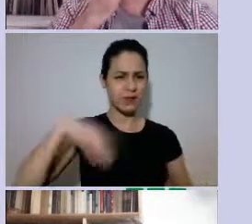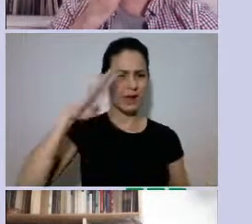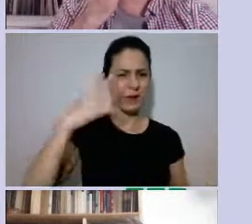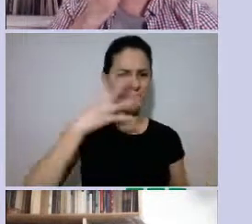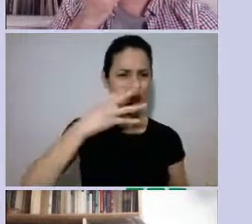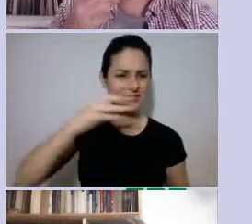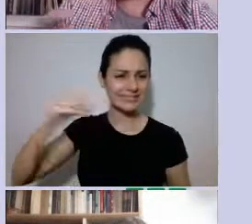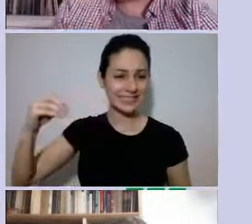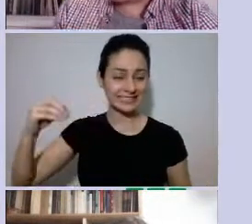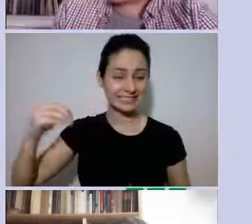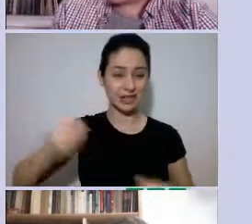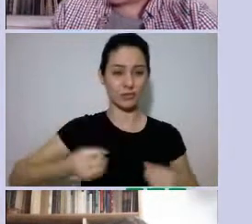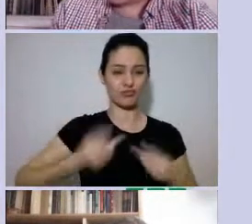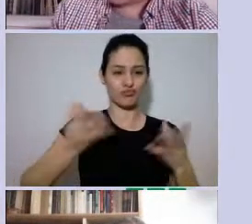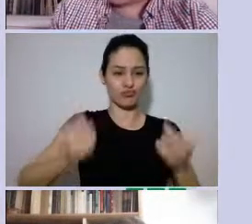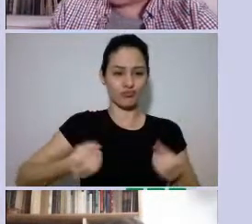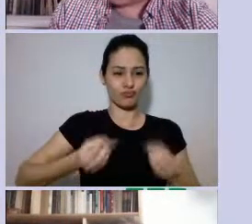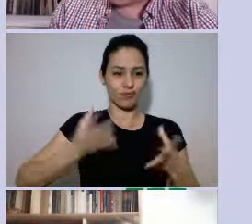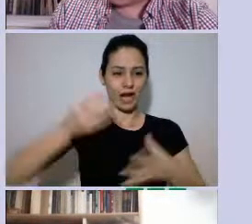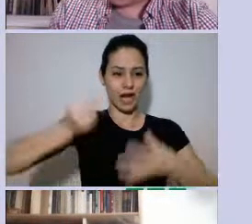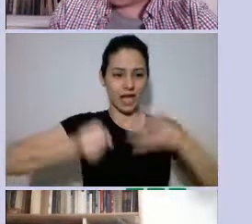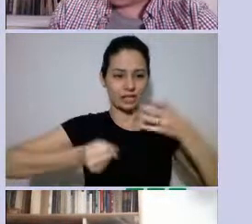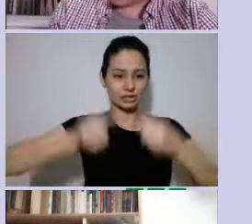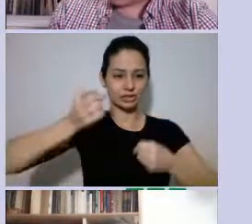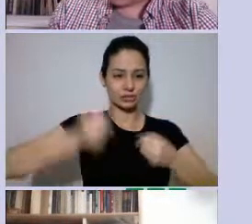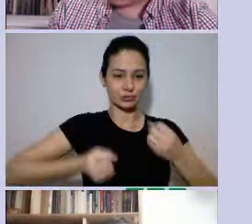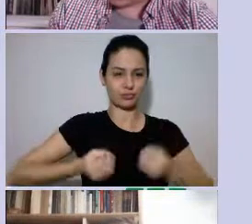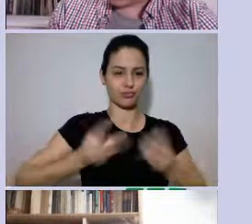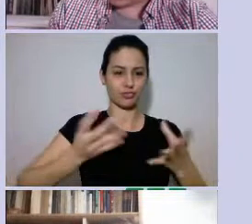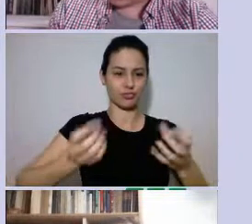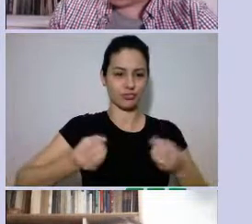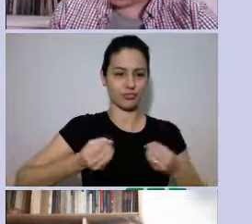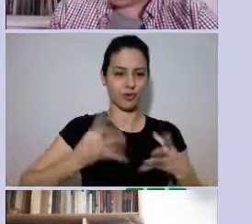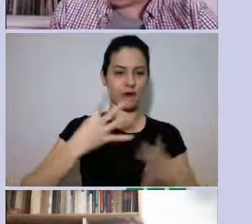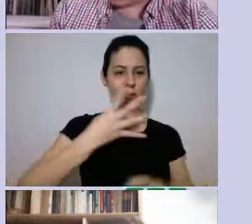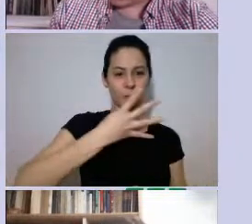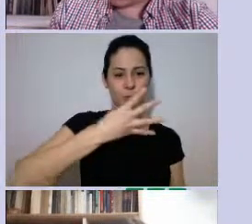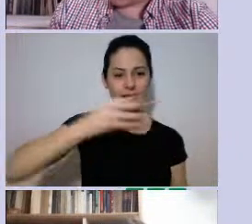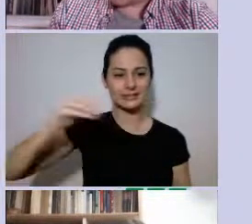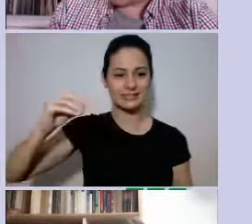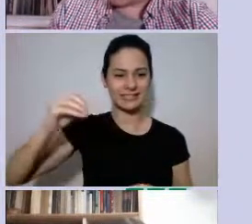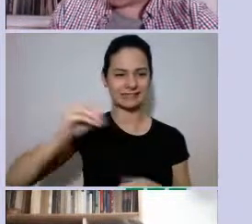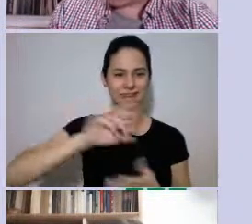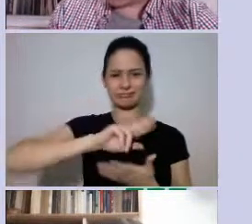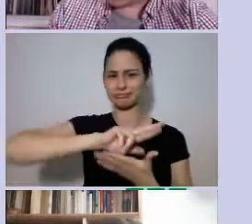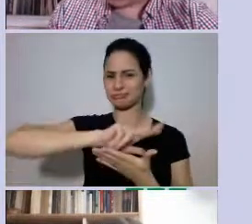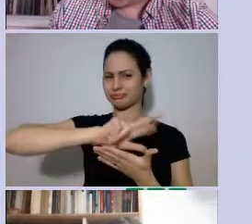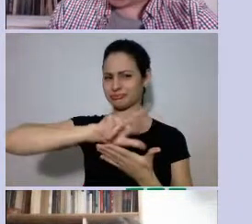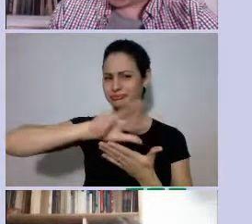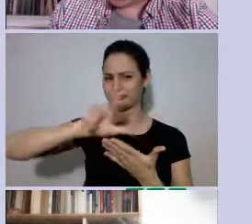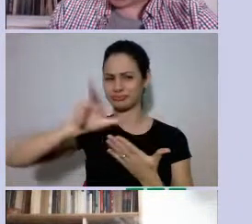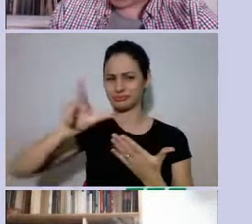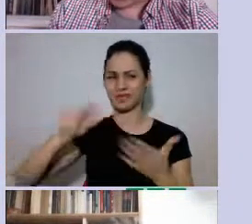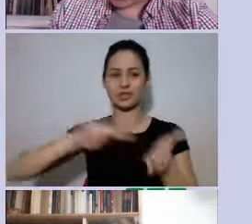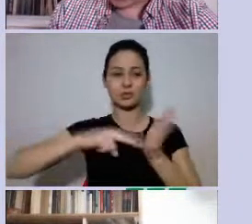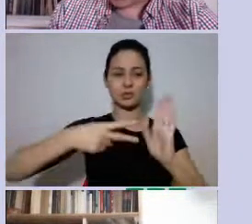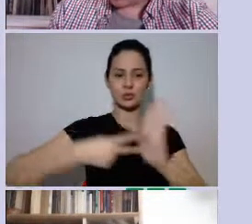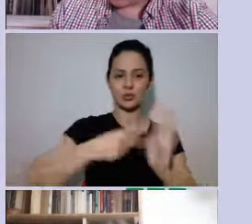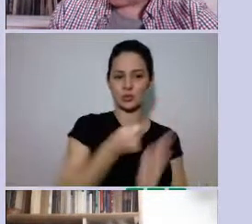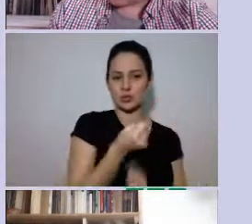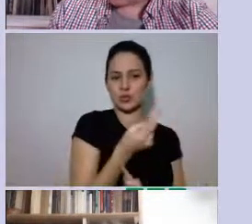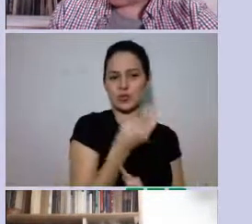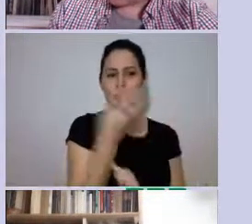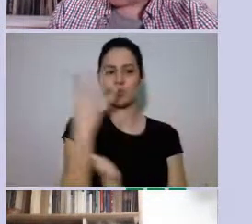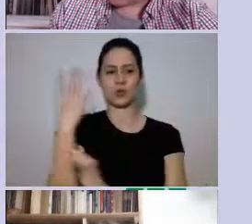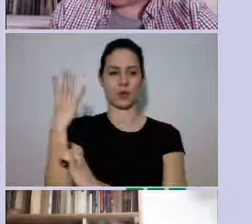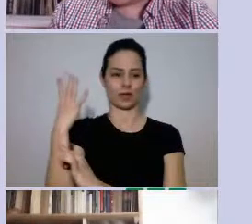que emana la leche, y son las 400, ¿no? Innumerables, es sinónimo de innumerables la palabra